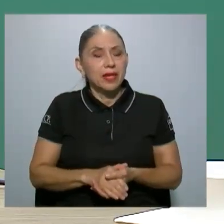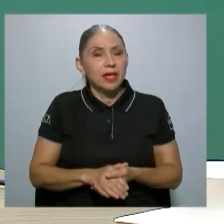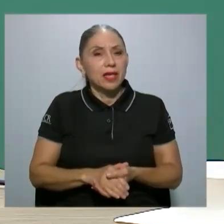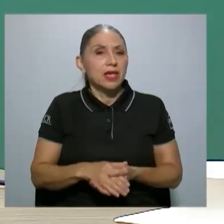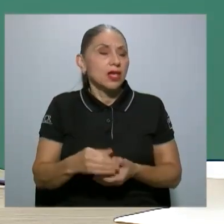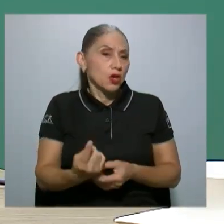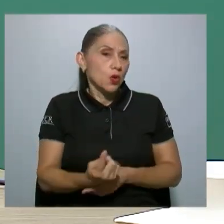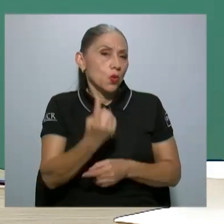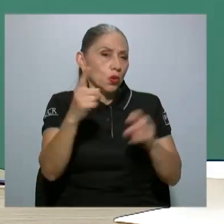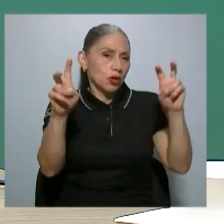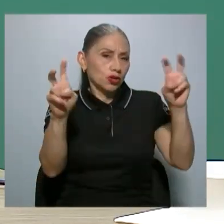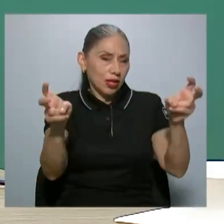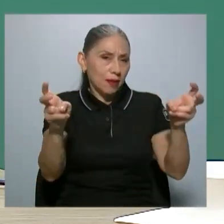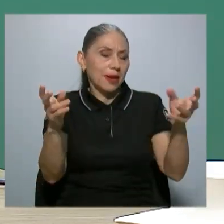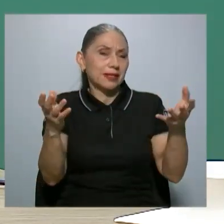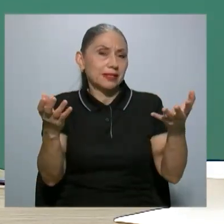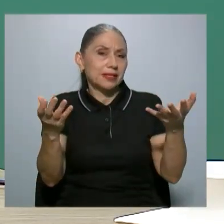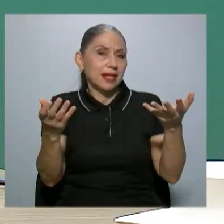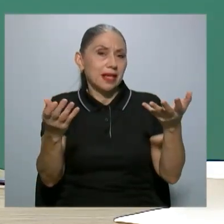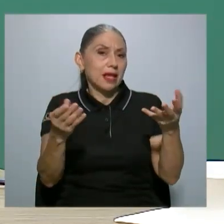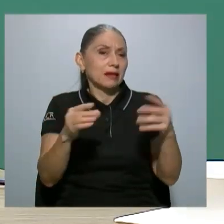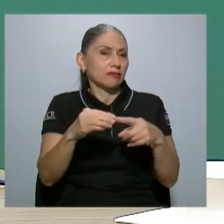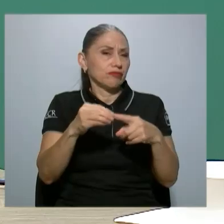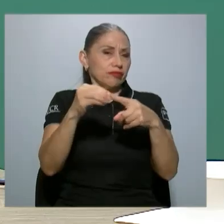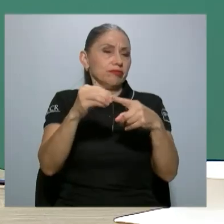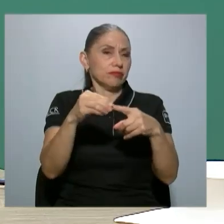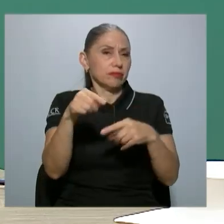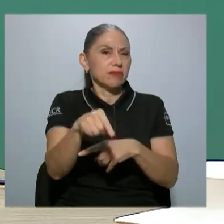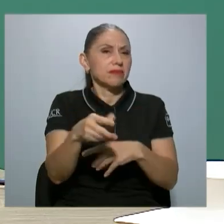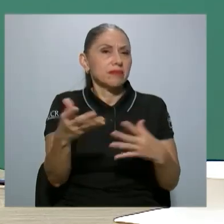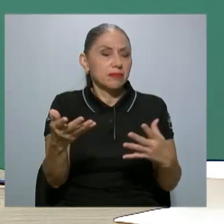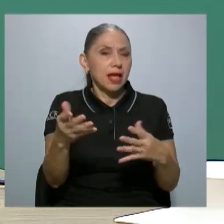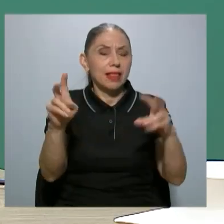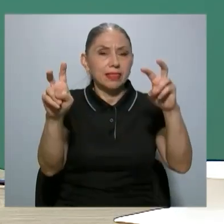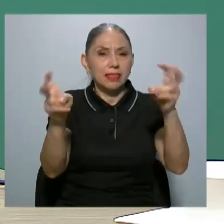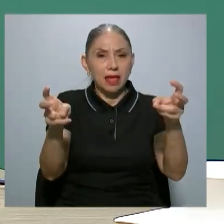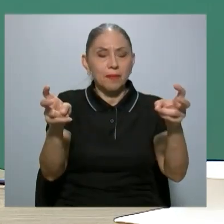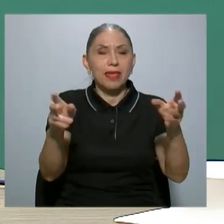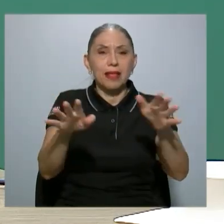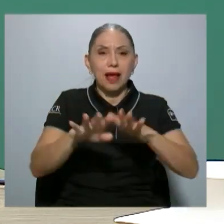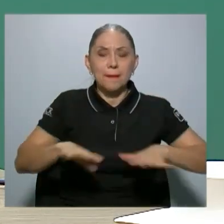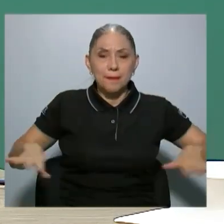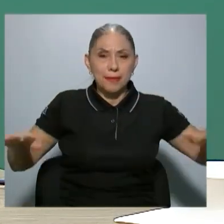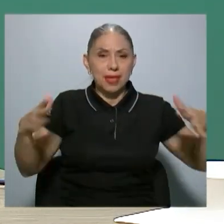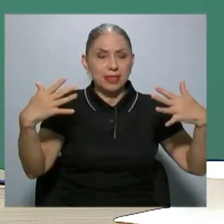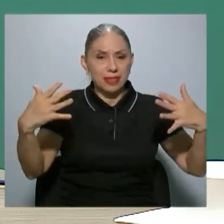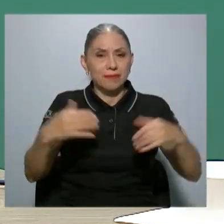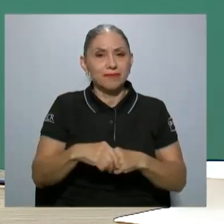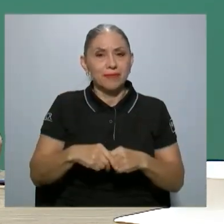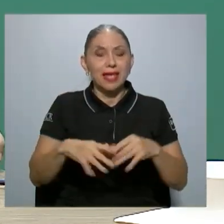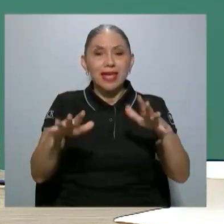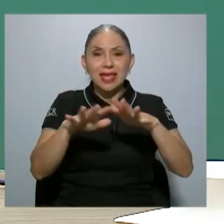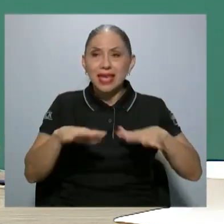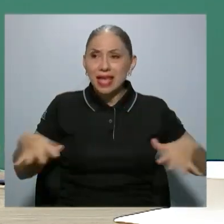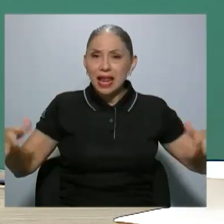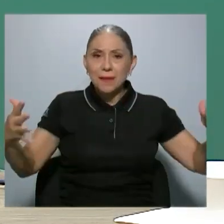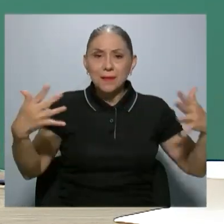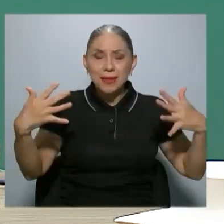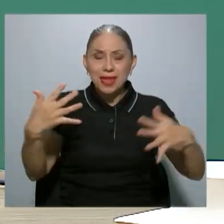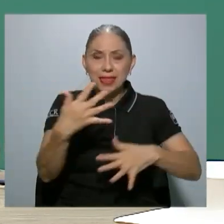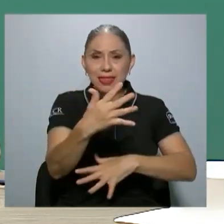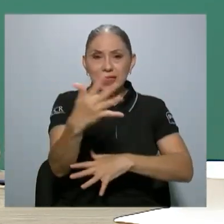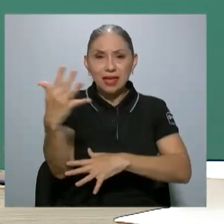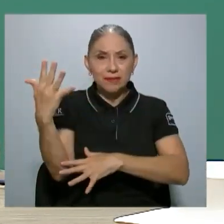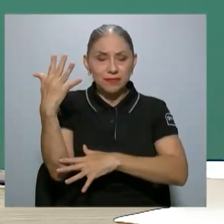uno de los temas que se volvió significativo es el tema del ambiente. Y en el ambiente,